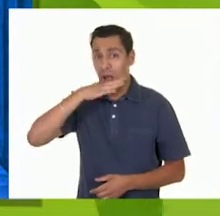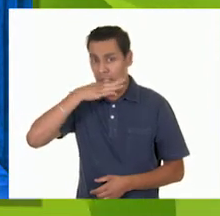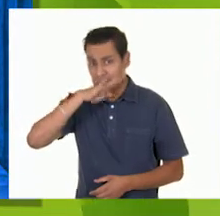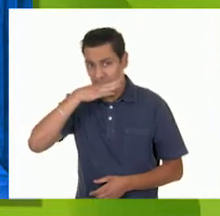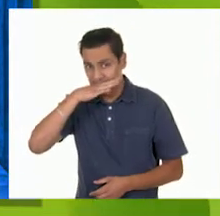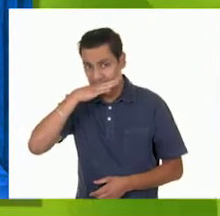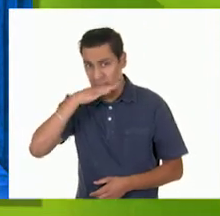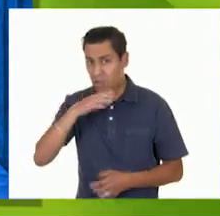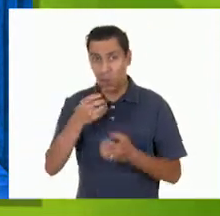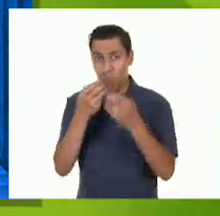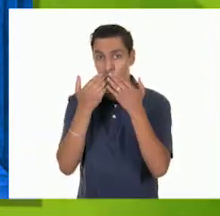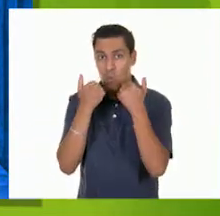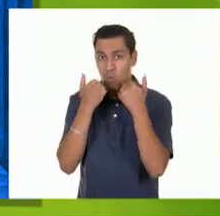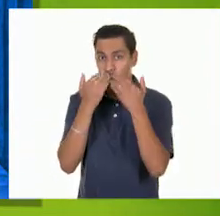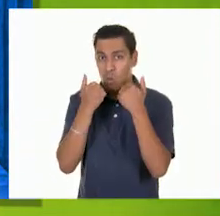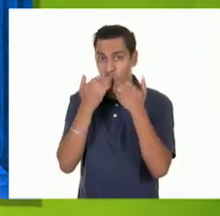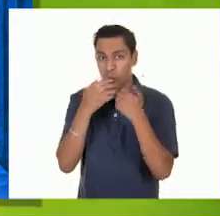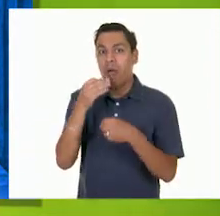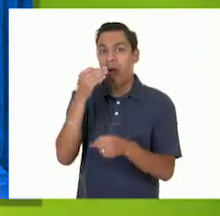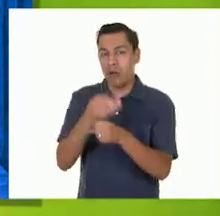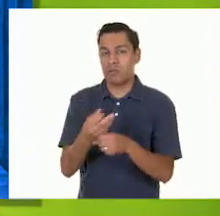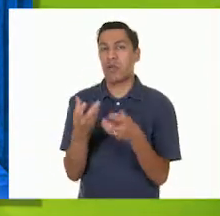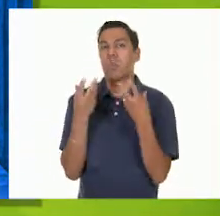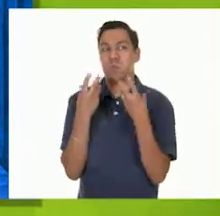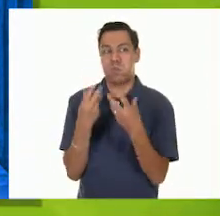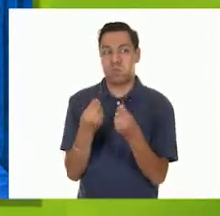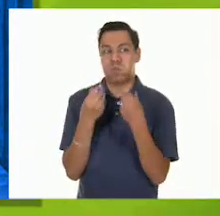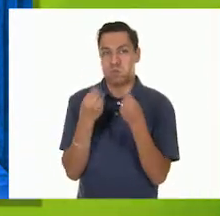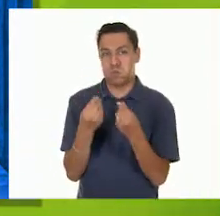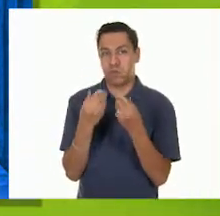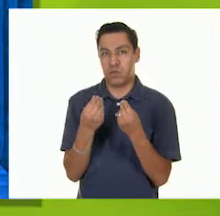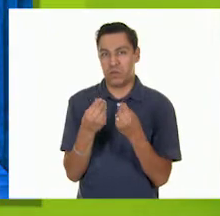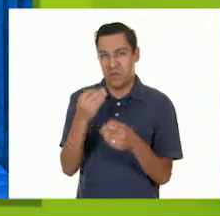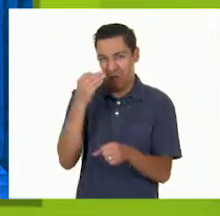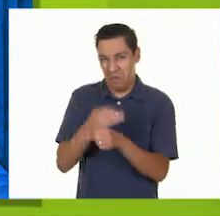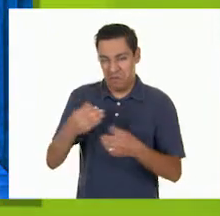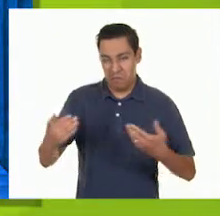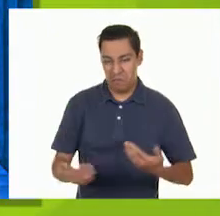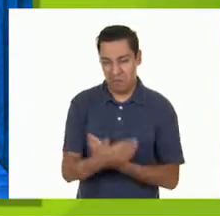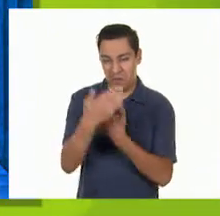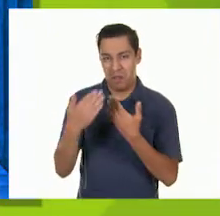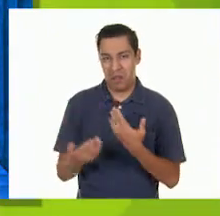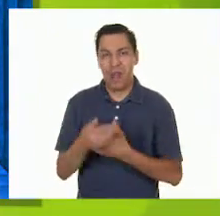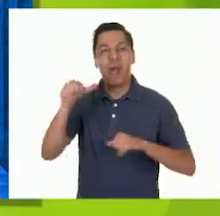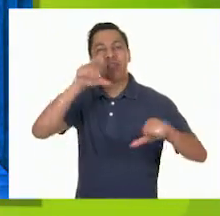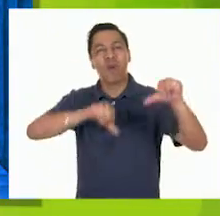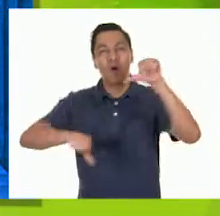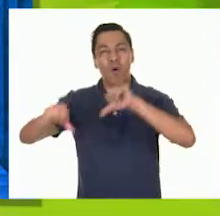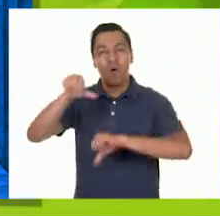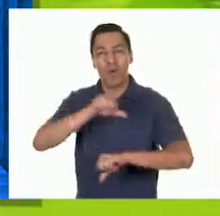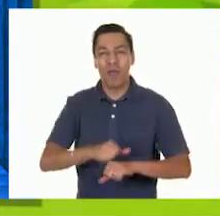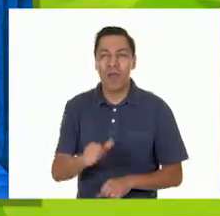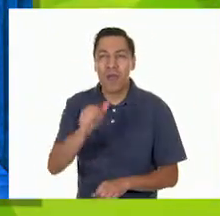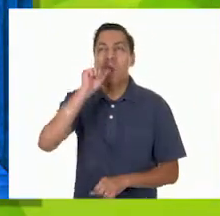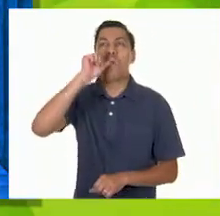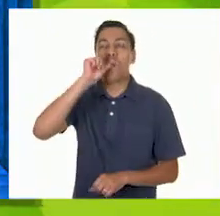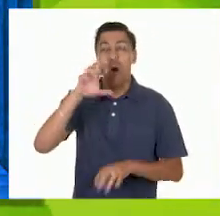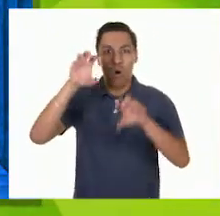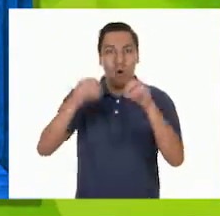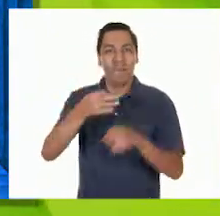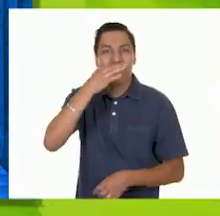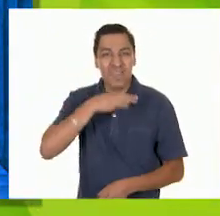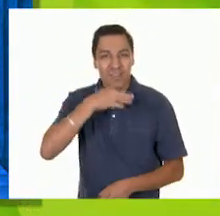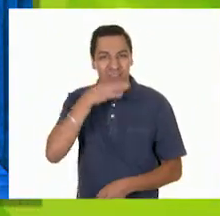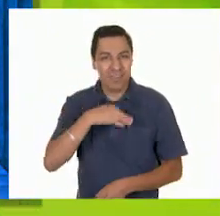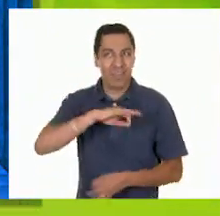a pesar de que ahora cuando los niños nacen les damos el atolito y cuando hay fiesta